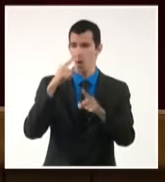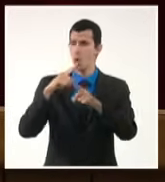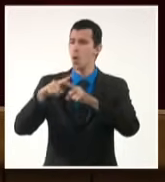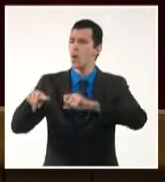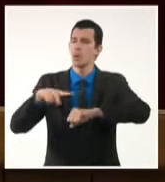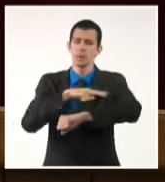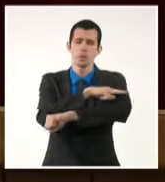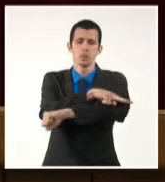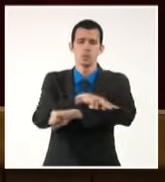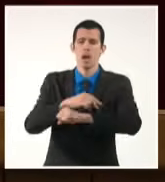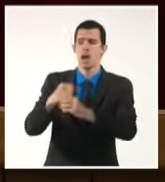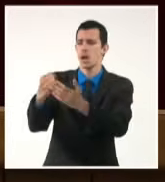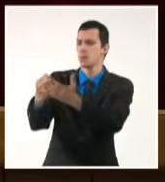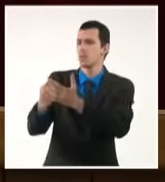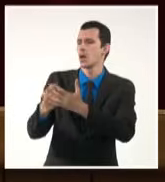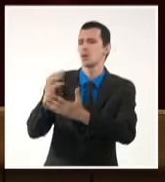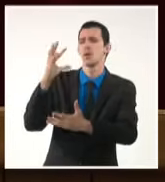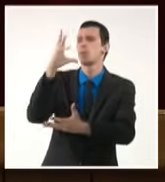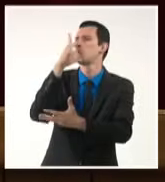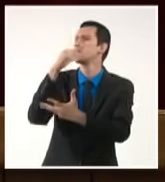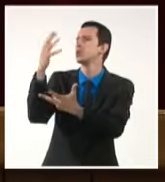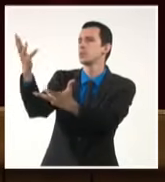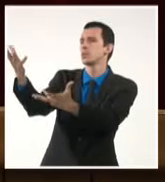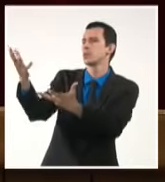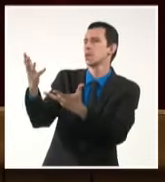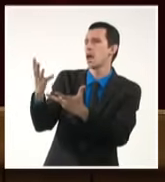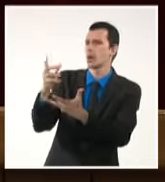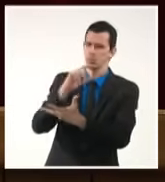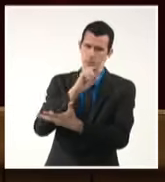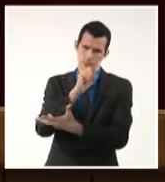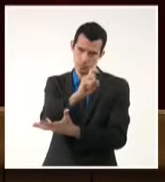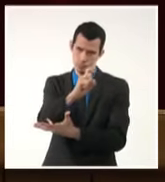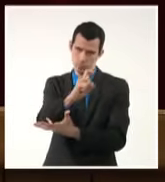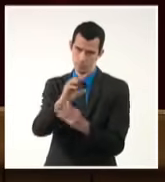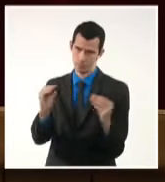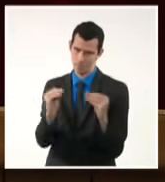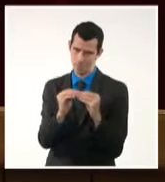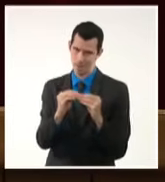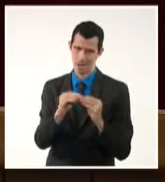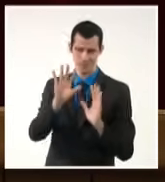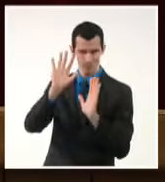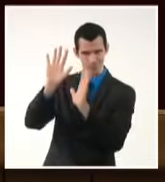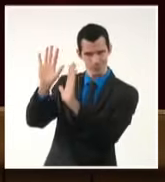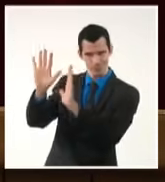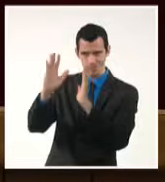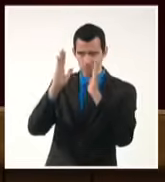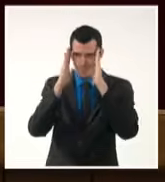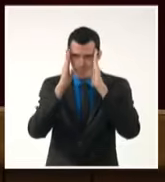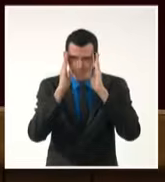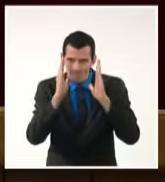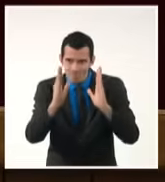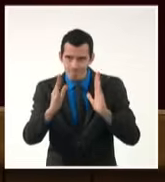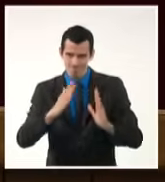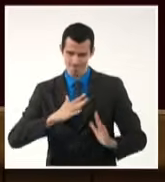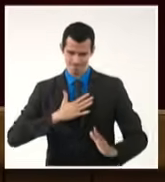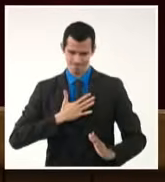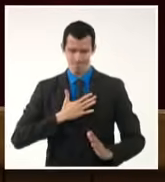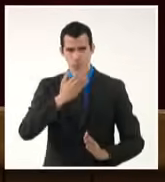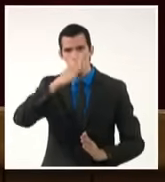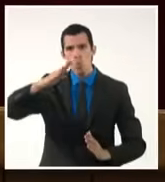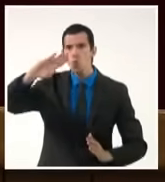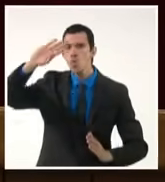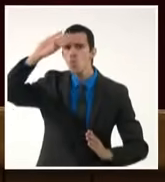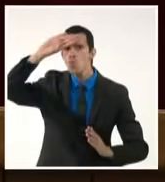adecuada distribución de los recursos. Del éxito de su implementación dependerá también el avance